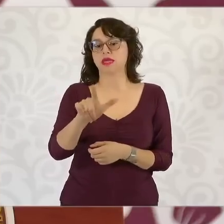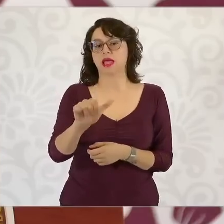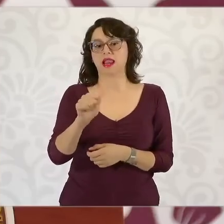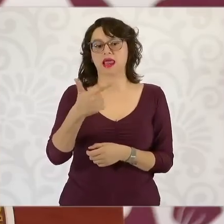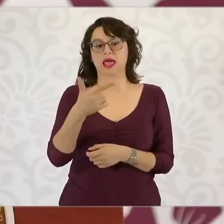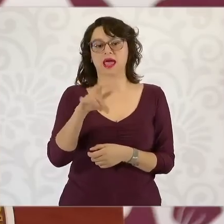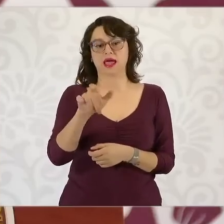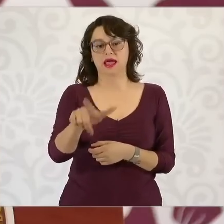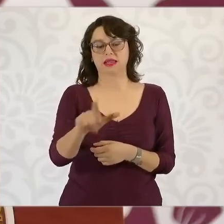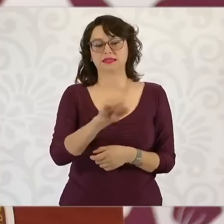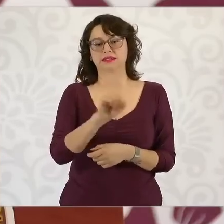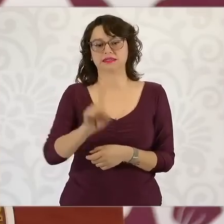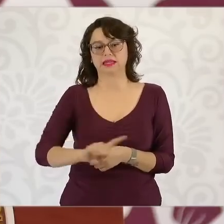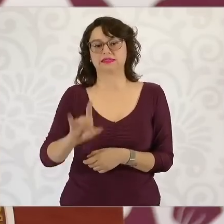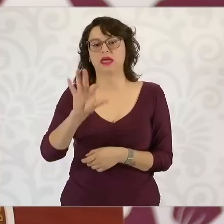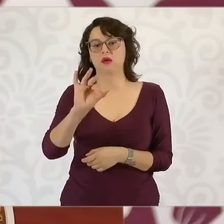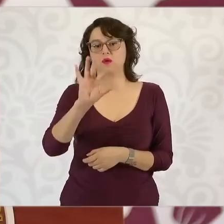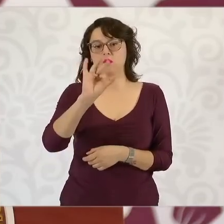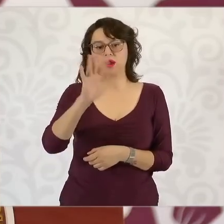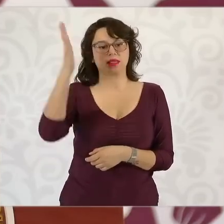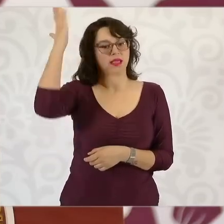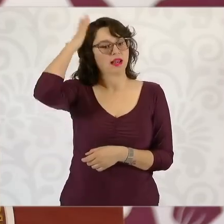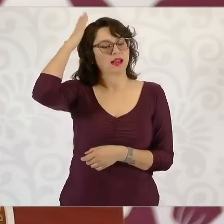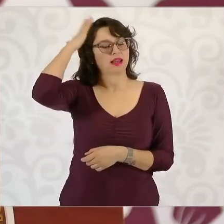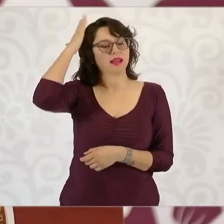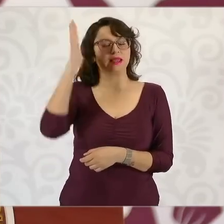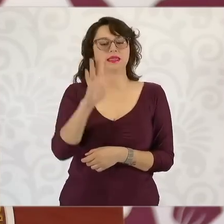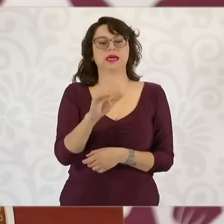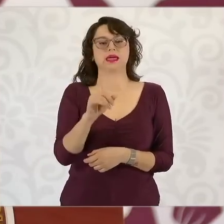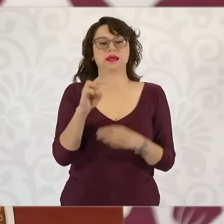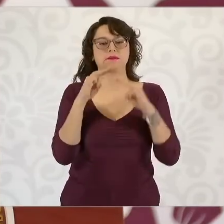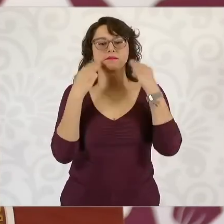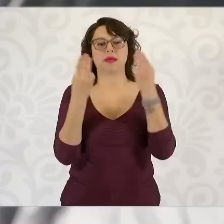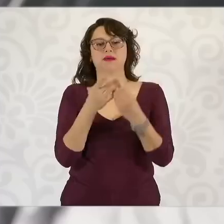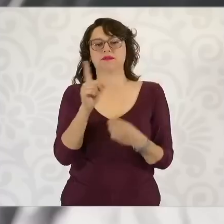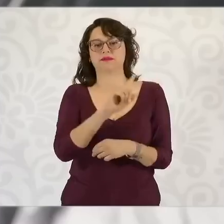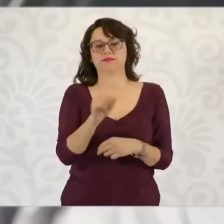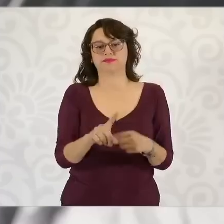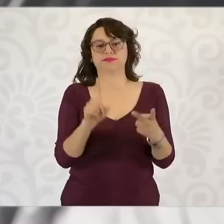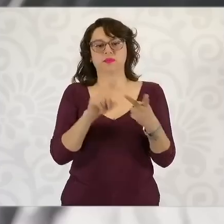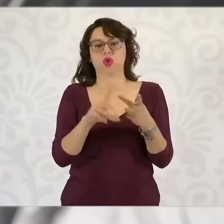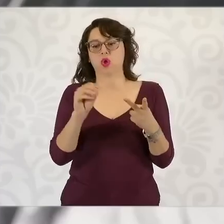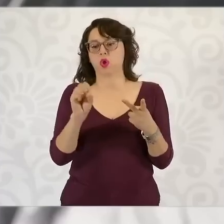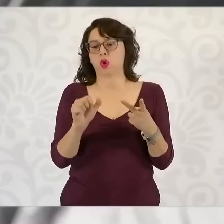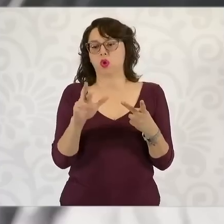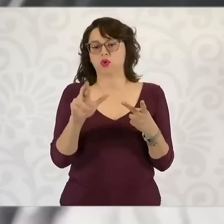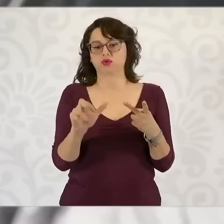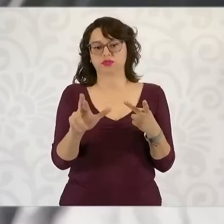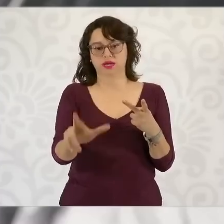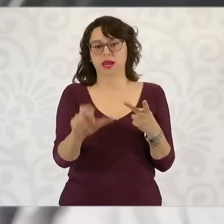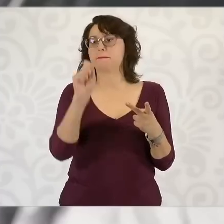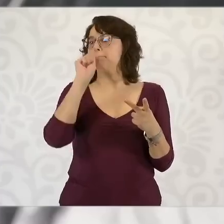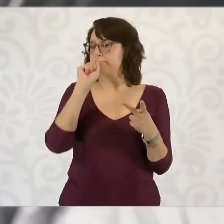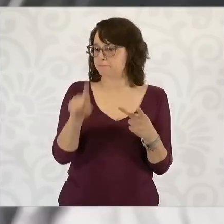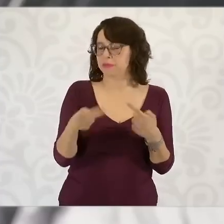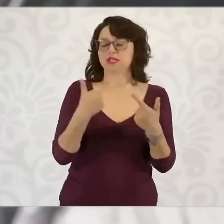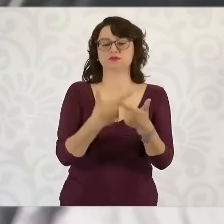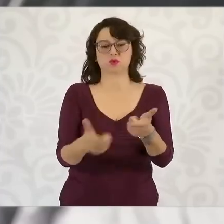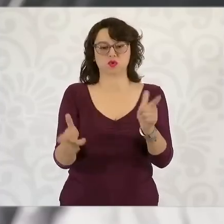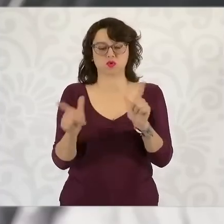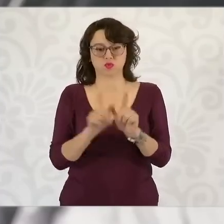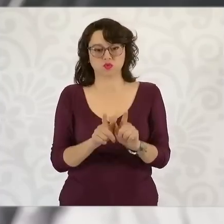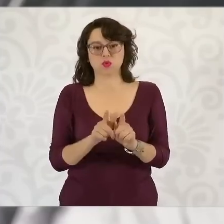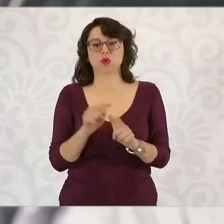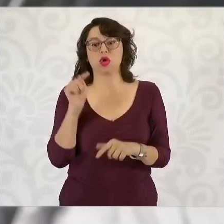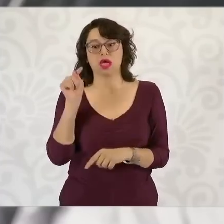alias Z40, líder de los Zetas y fundador del Cártel del Noreste; Óscar N., alias Z42, del mismo grupo delictivo, quien